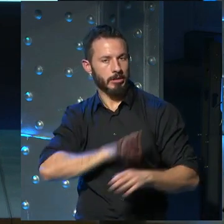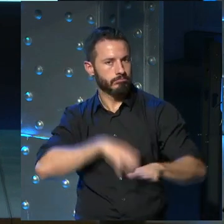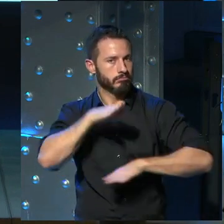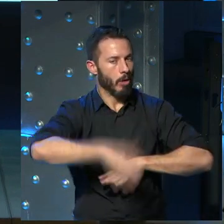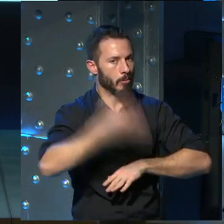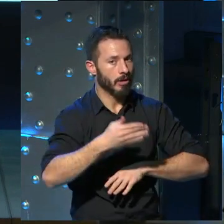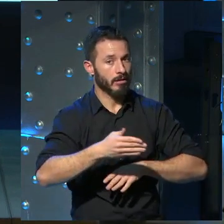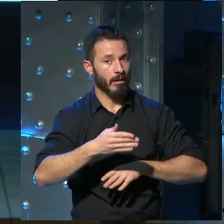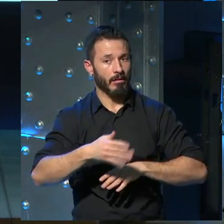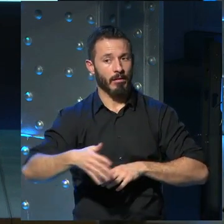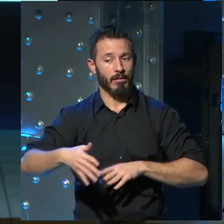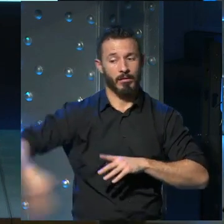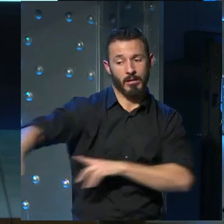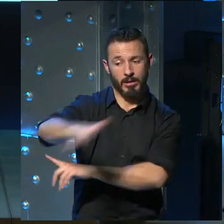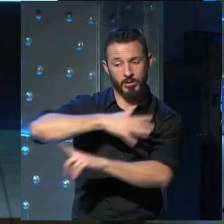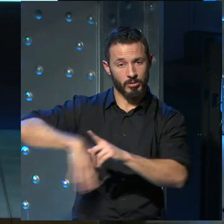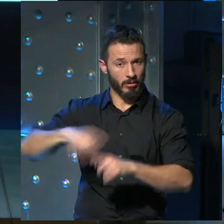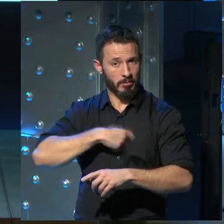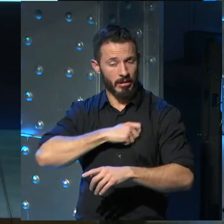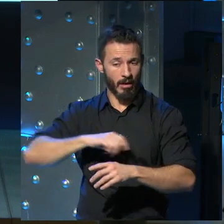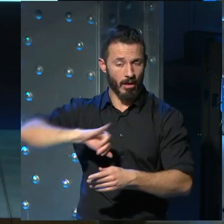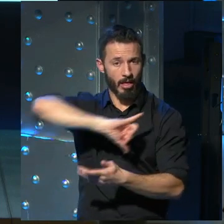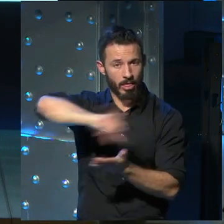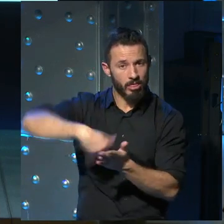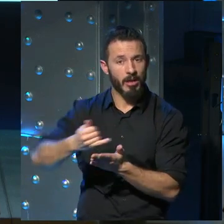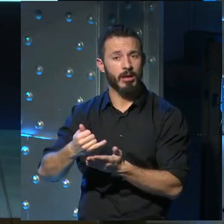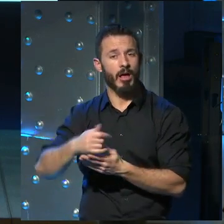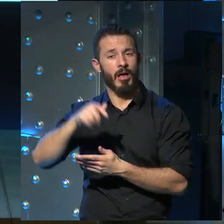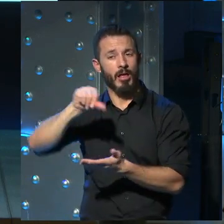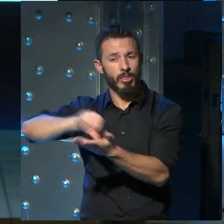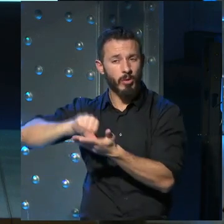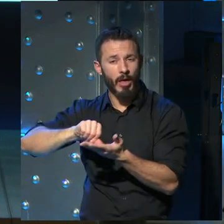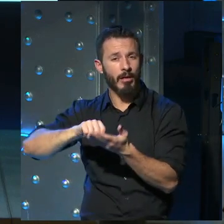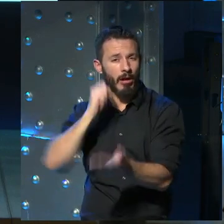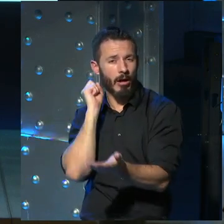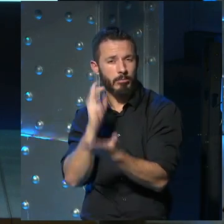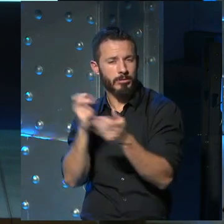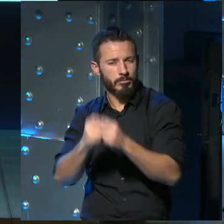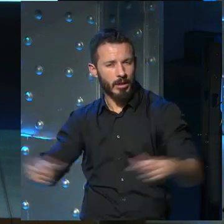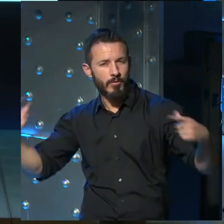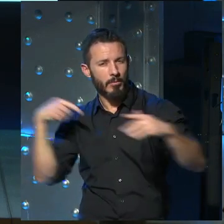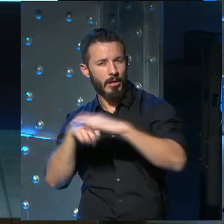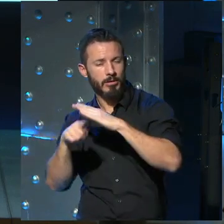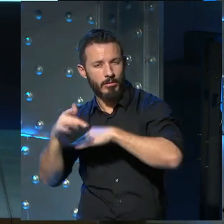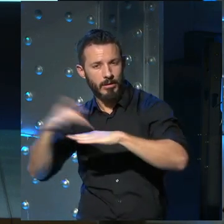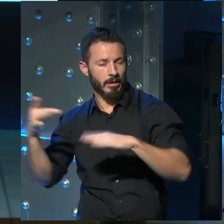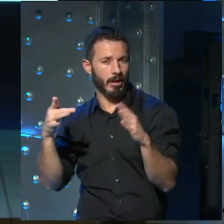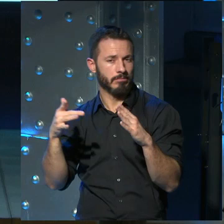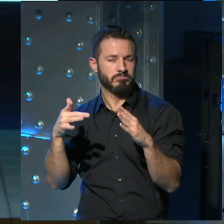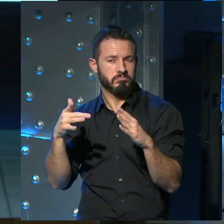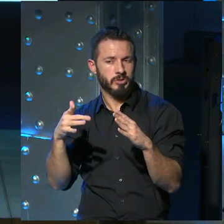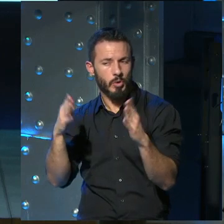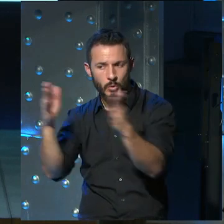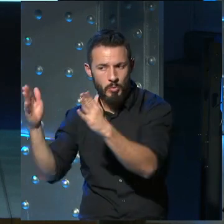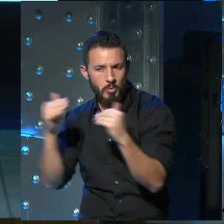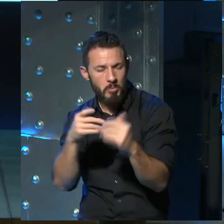países de nuestro entorno, no se encuentran ciudades que en estos momentos estén apostando claramente por este tipo de plataformas. No es habitual.